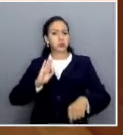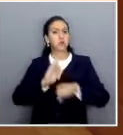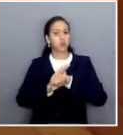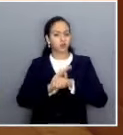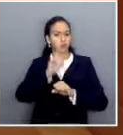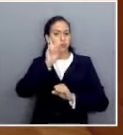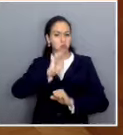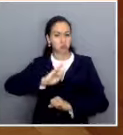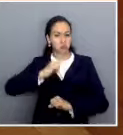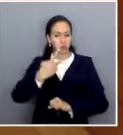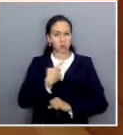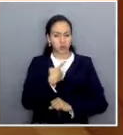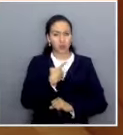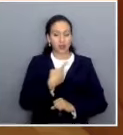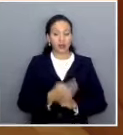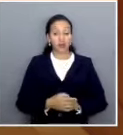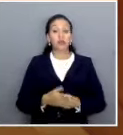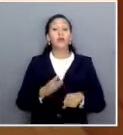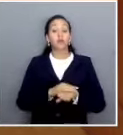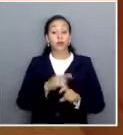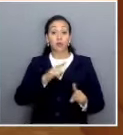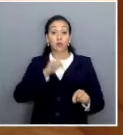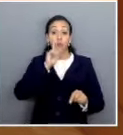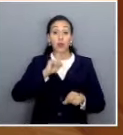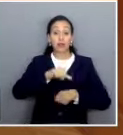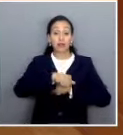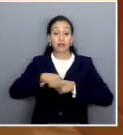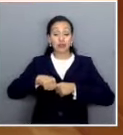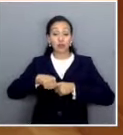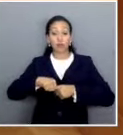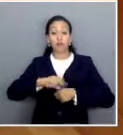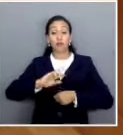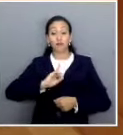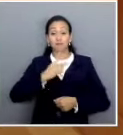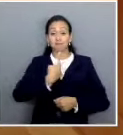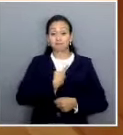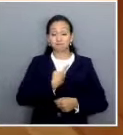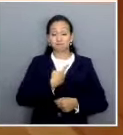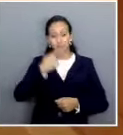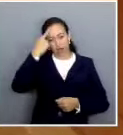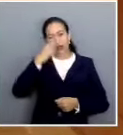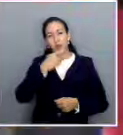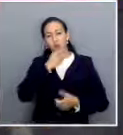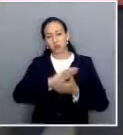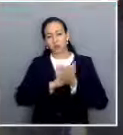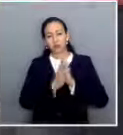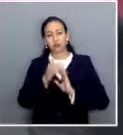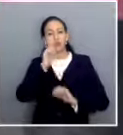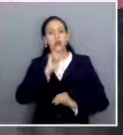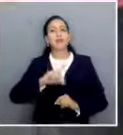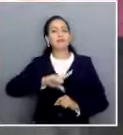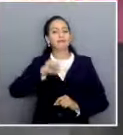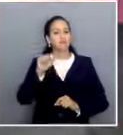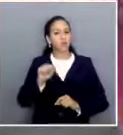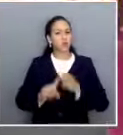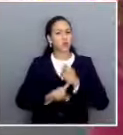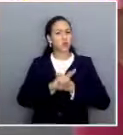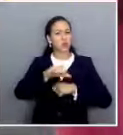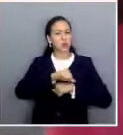una mujer trans que se sometió a una cirugía plástica estética, quien semanas después de la intervención presentó daño cutáneo